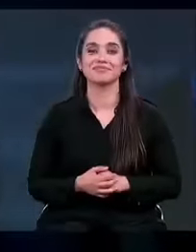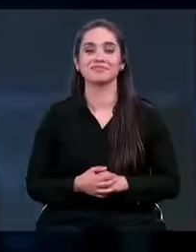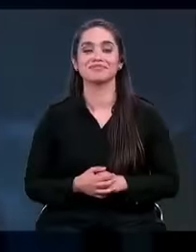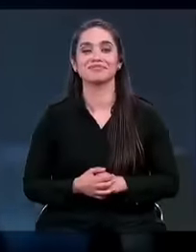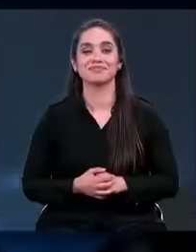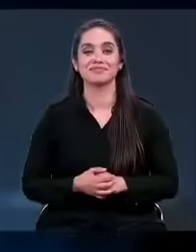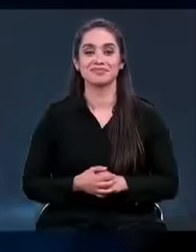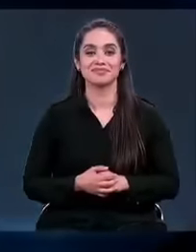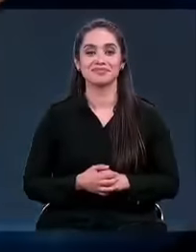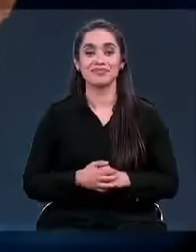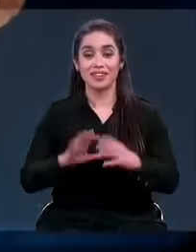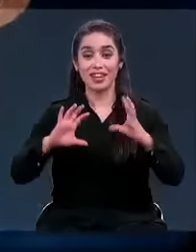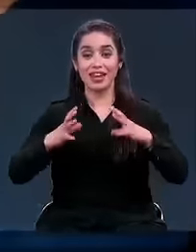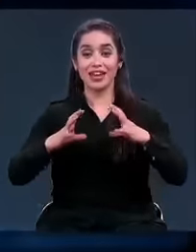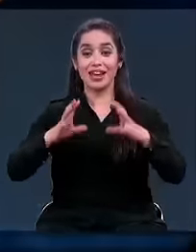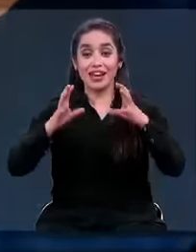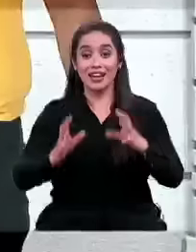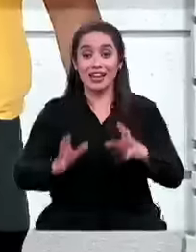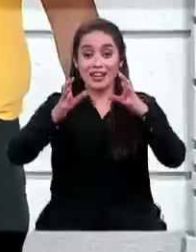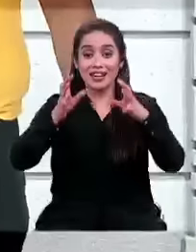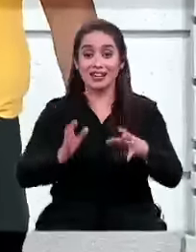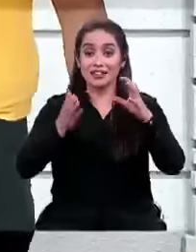Y la saltarina viene incluida, digo yo.